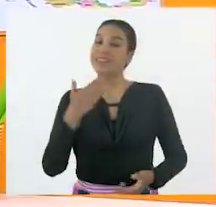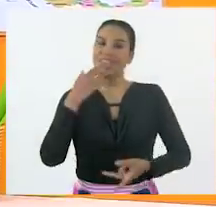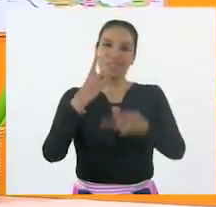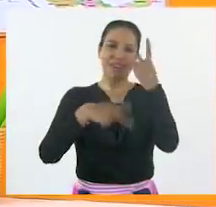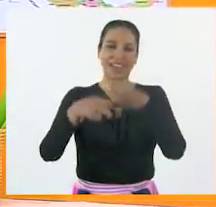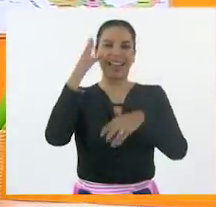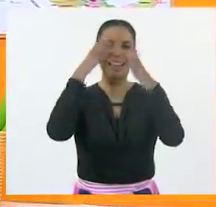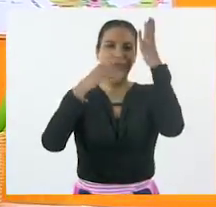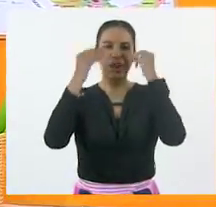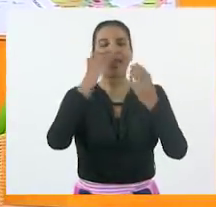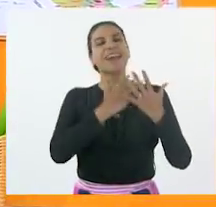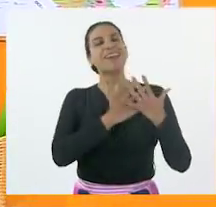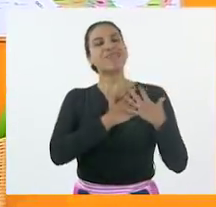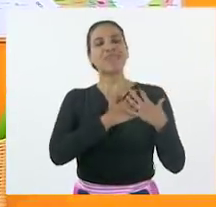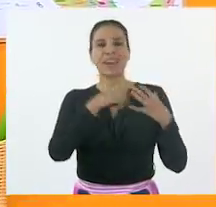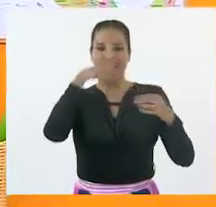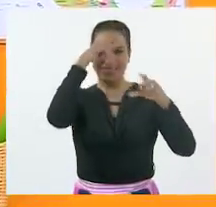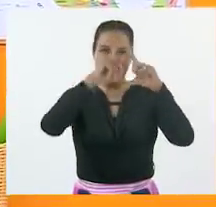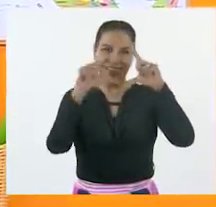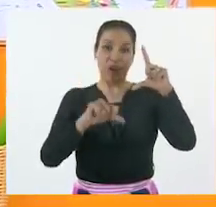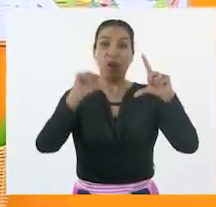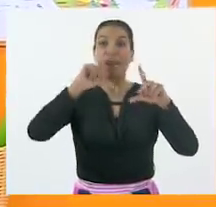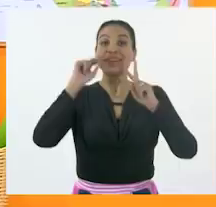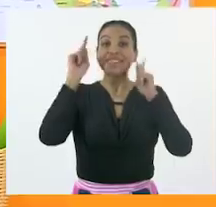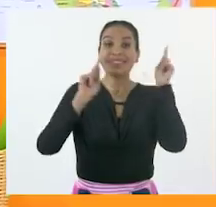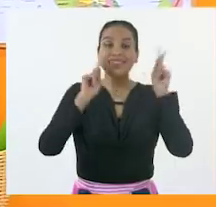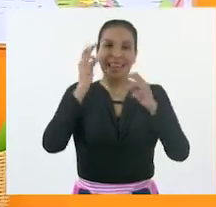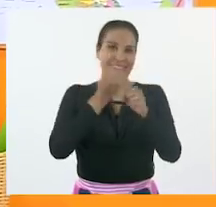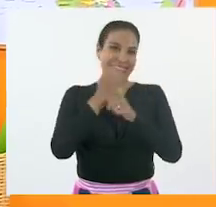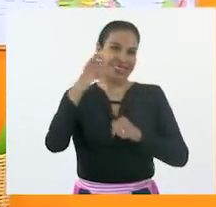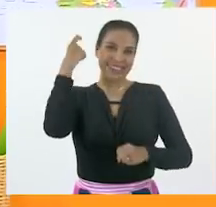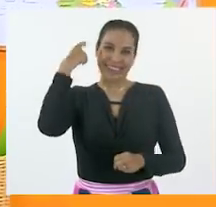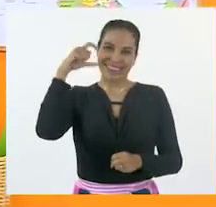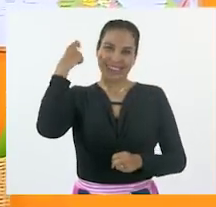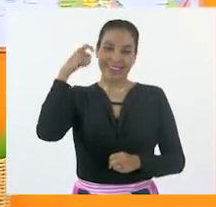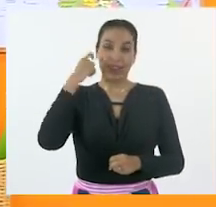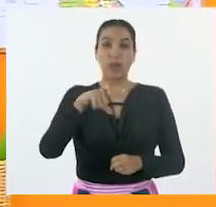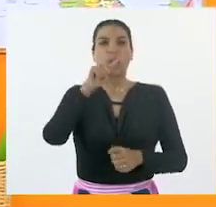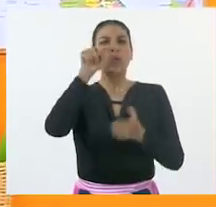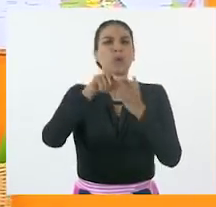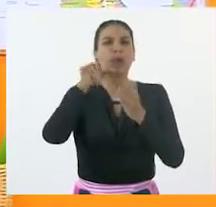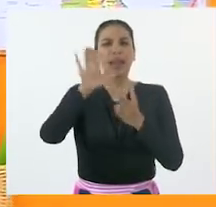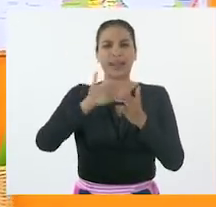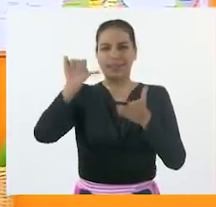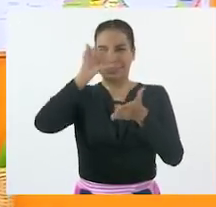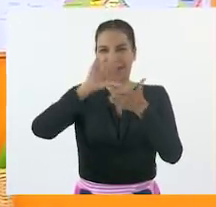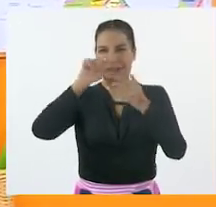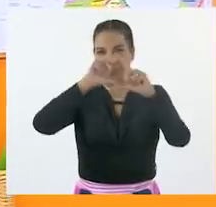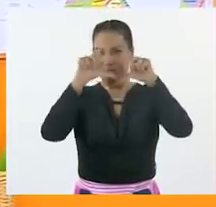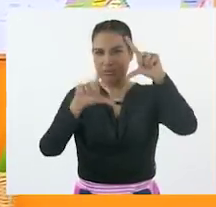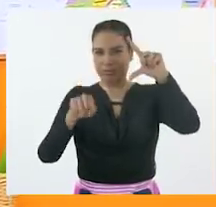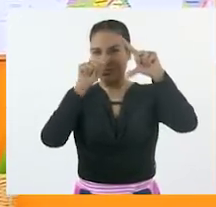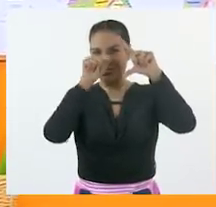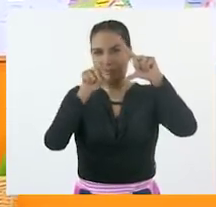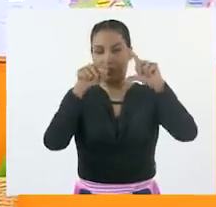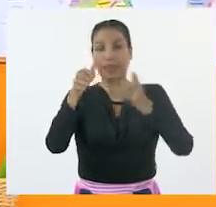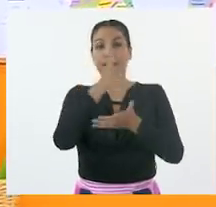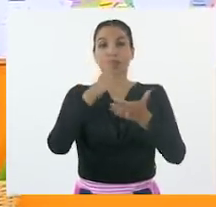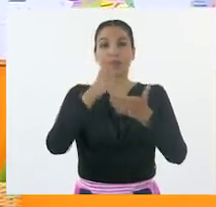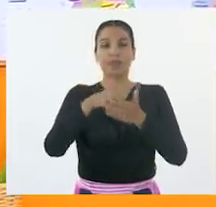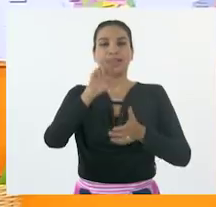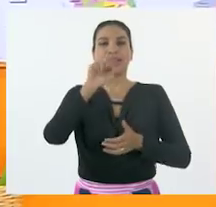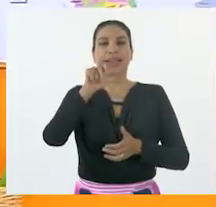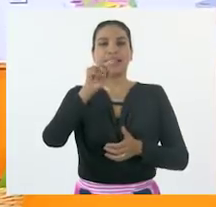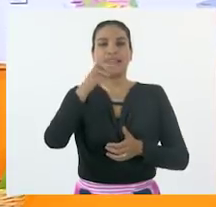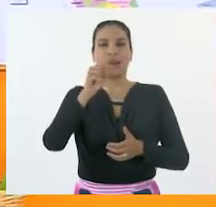Bienvenidos a Aprendiendo a Amar a México. Hoy visitaremos el estado de Querétaro, ubicado en el centro del país. En la ciudad de Santiago